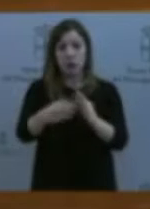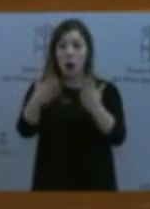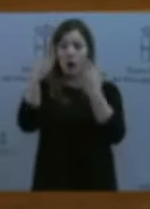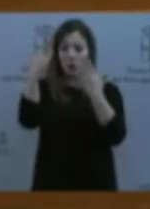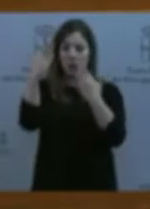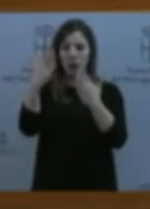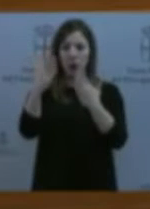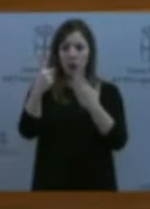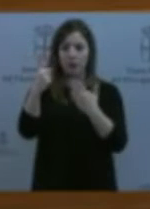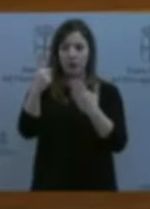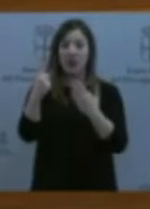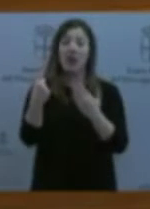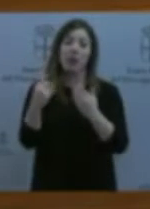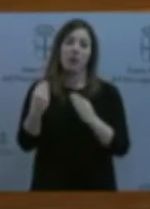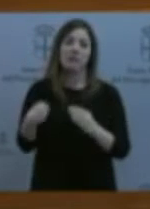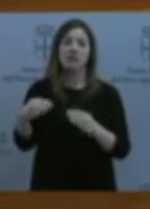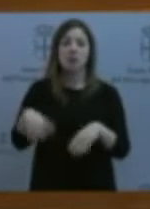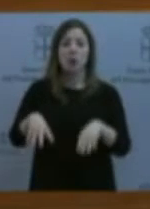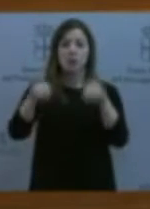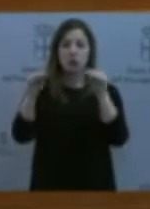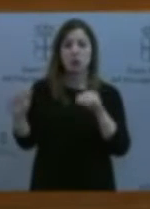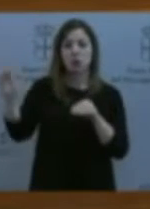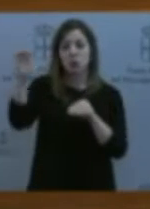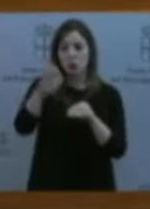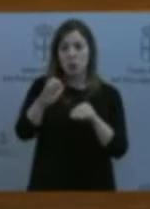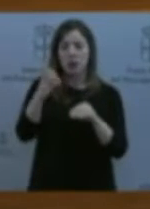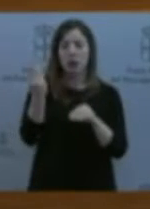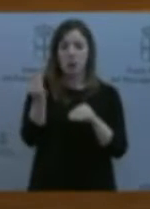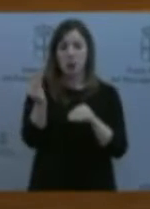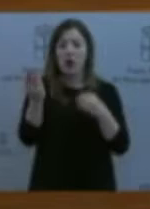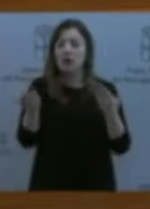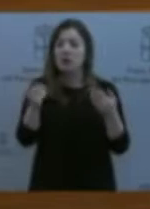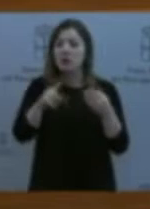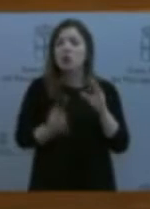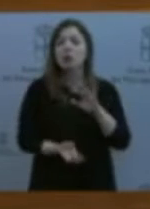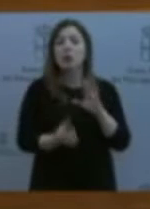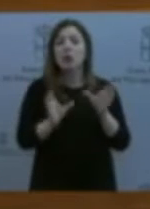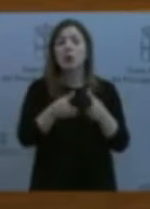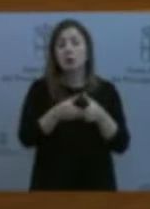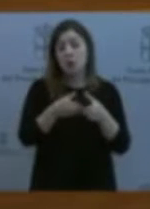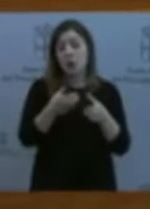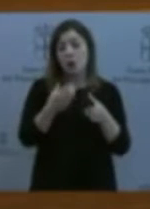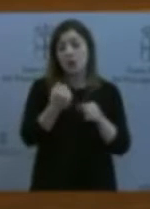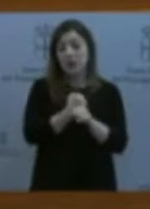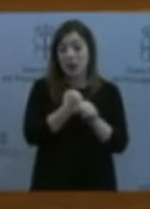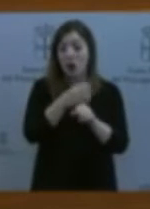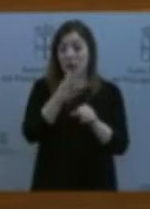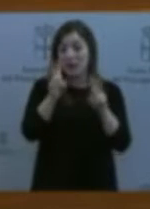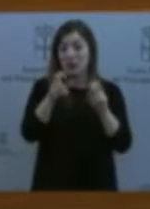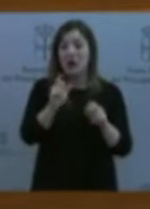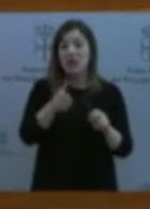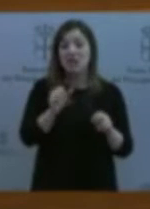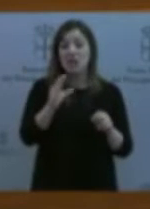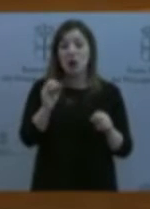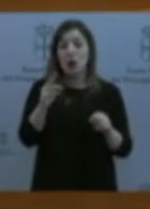pide que se forme un grupo de trabajo cara al Xacobeo del 2021 y, sinceramente, viendo cómo ha ido la organización de los actos